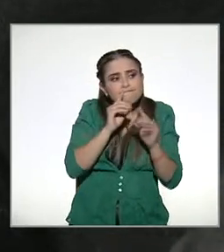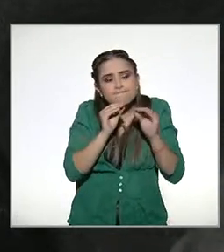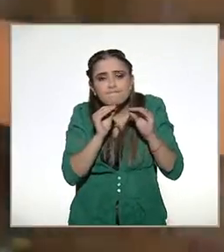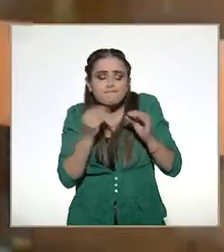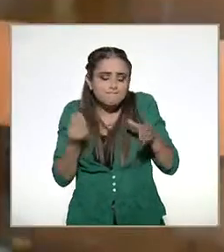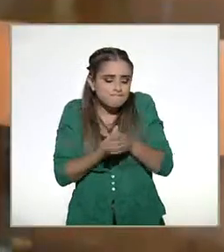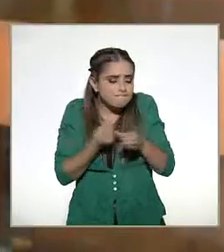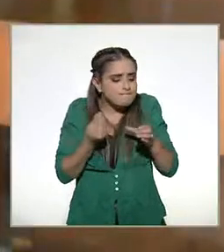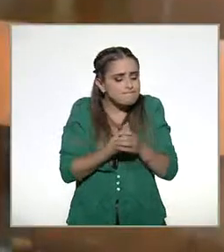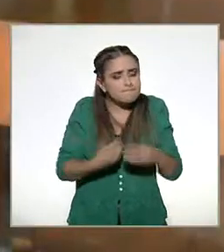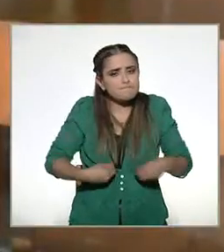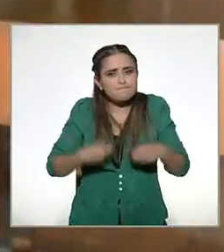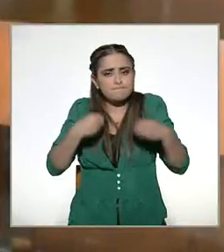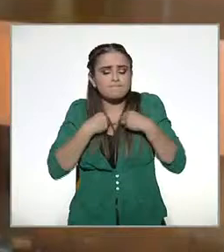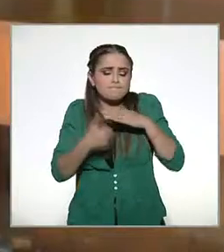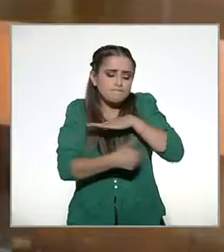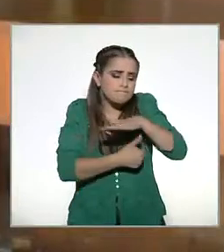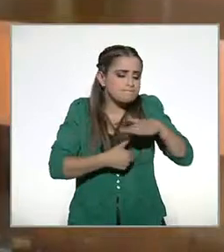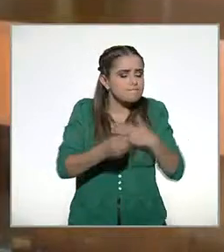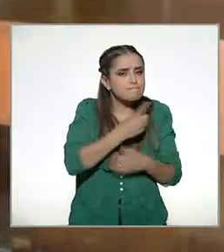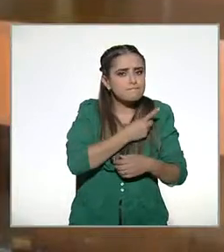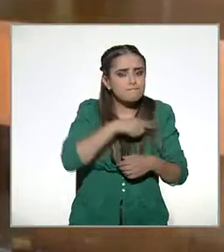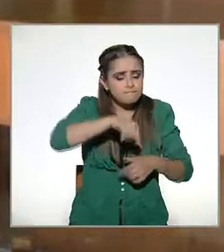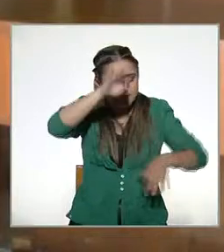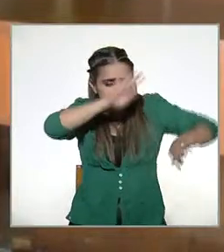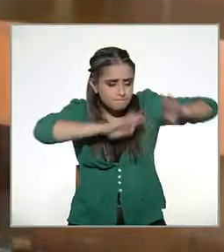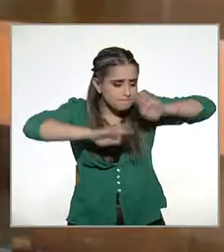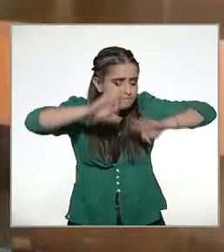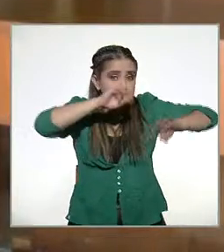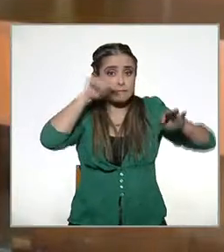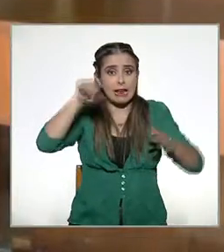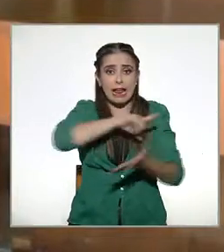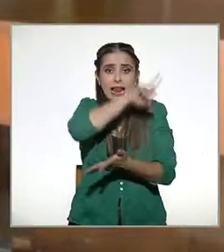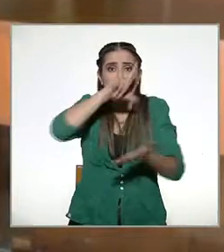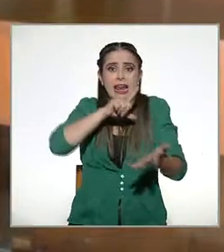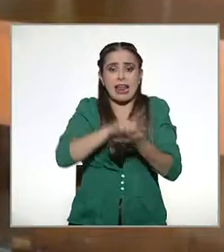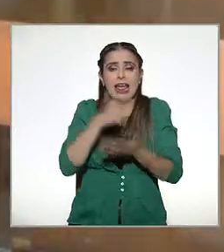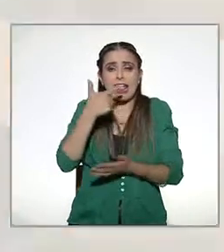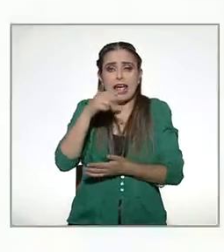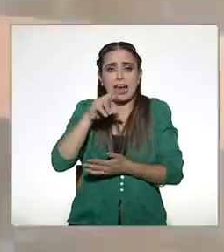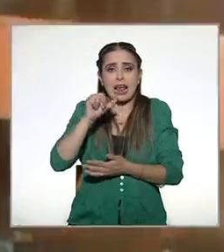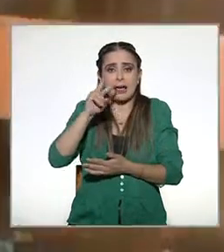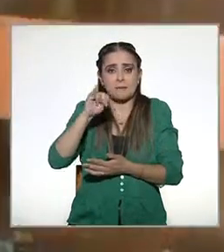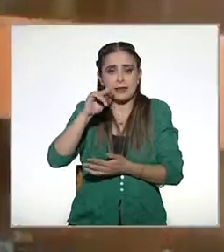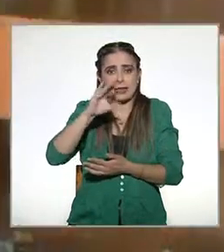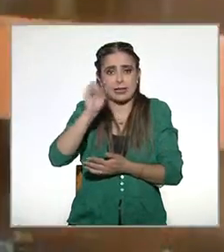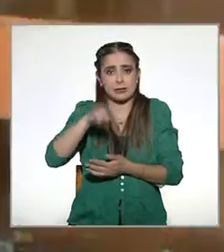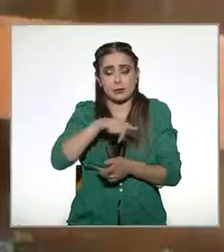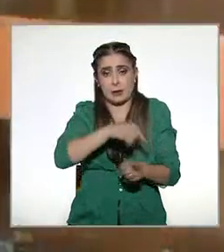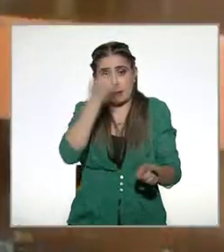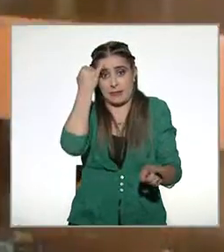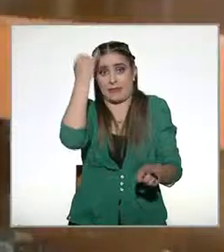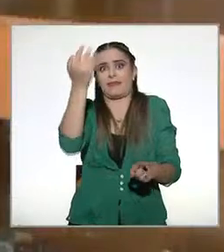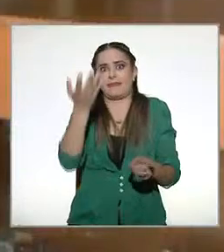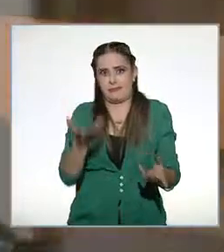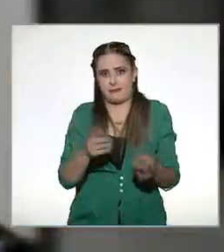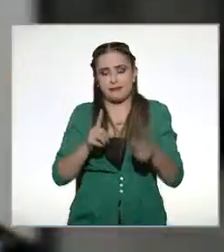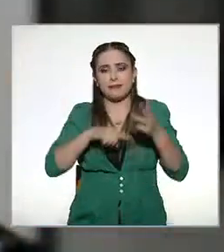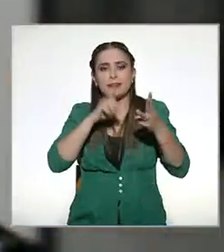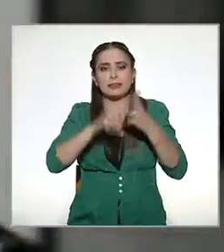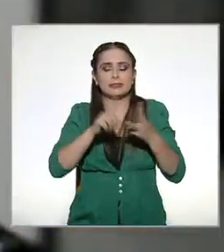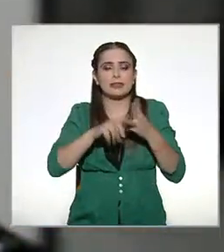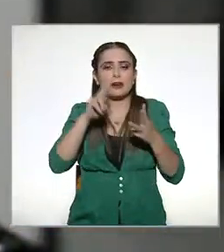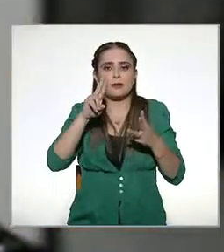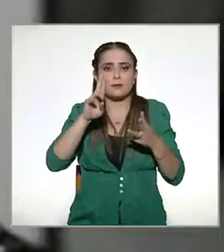privacidad es una importante figura en la ciencia padre de la ley de la gravitación universal otro ejemplo es Eleanor Roosevelt